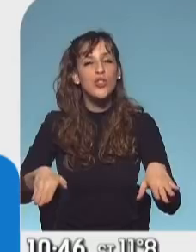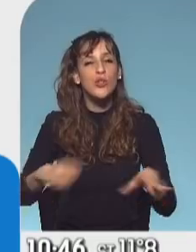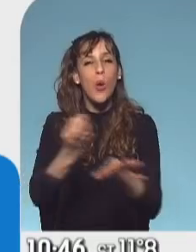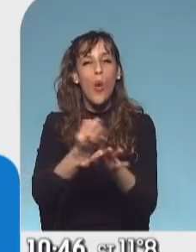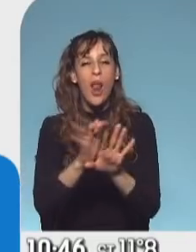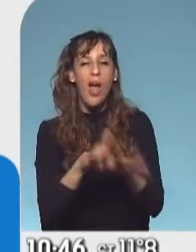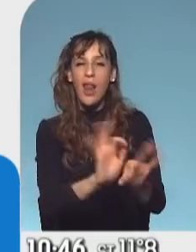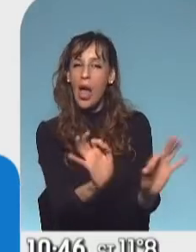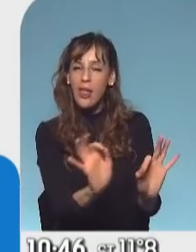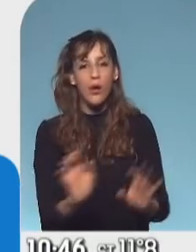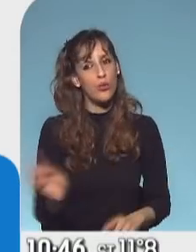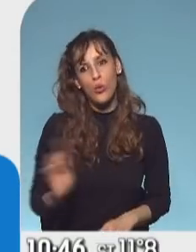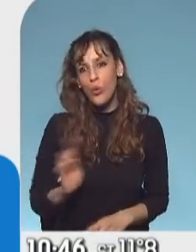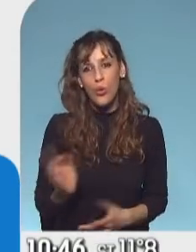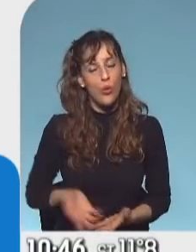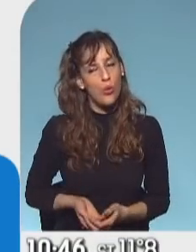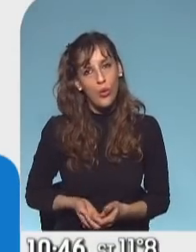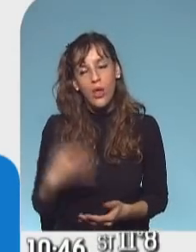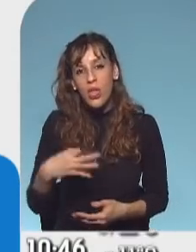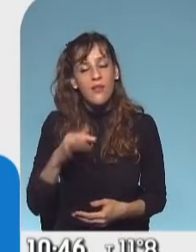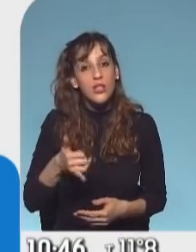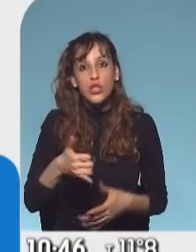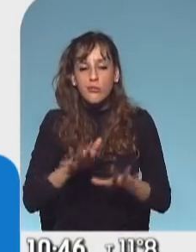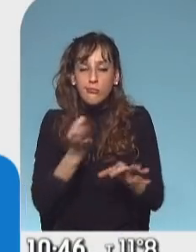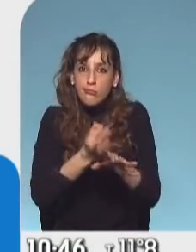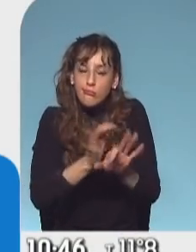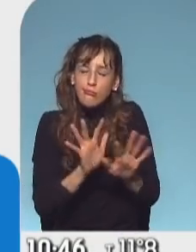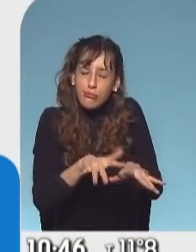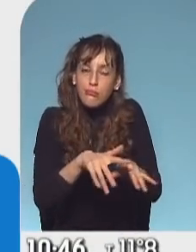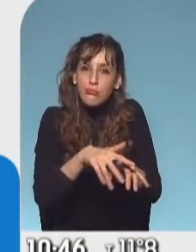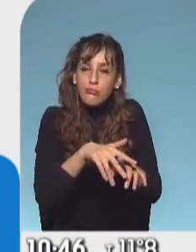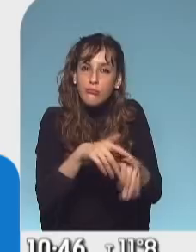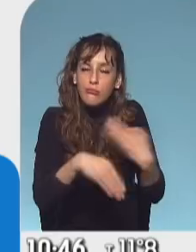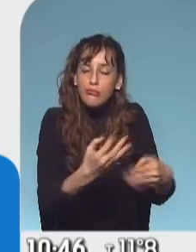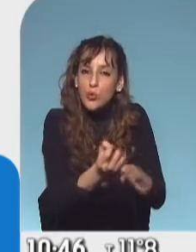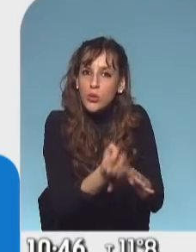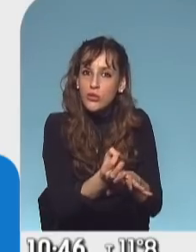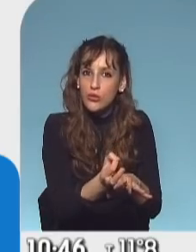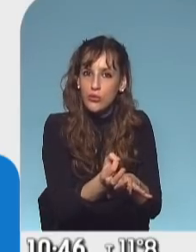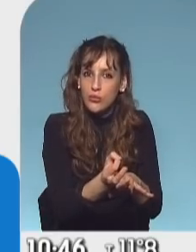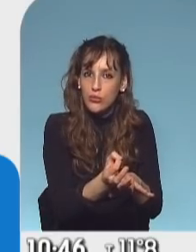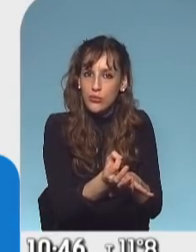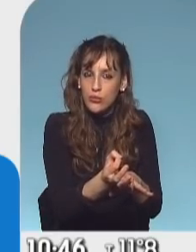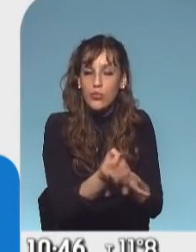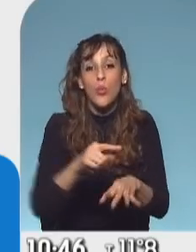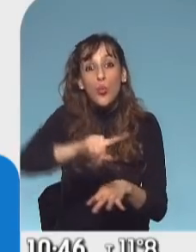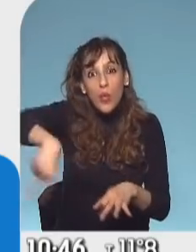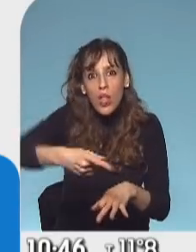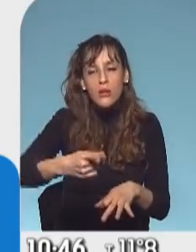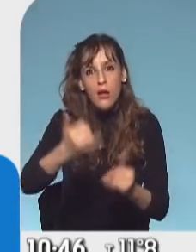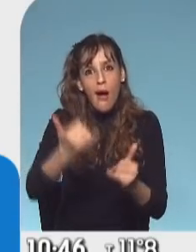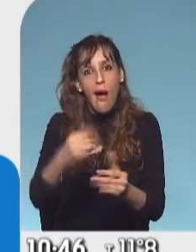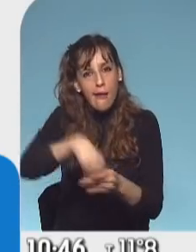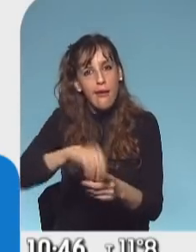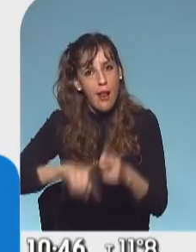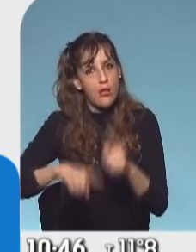esta carrera de ciencia y tecnología que se ha desatado en el mundo. Y ustedes tienen mucho que ver en eso. Y